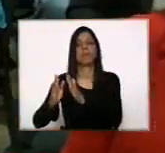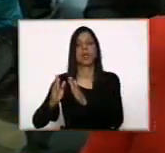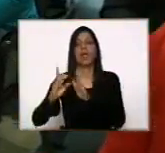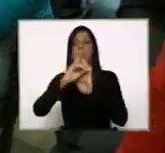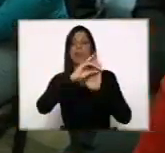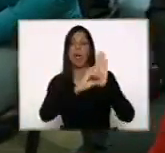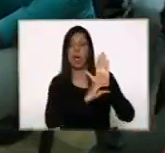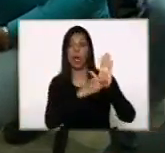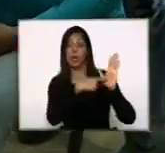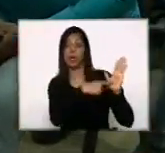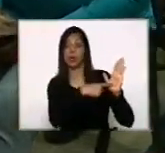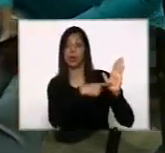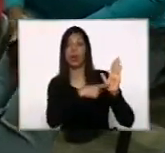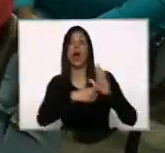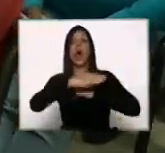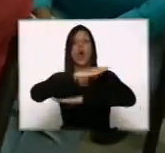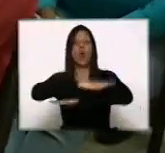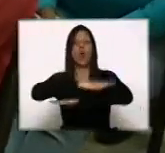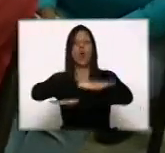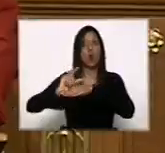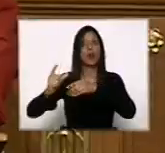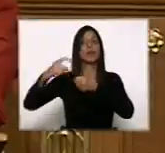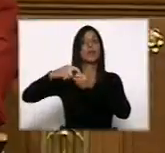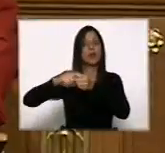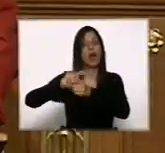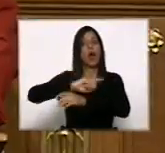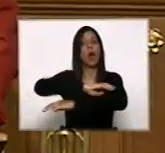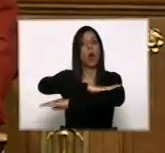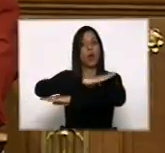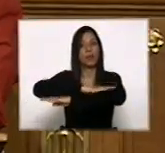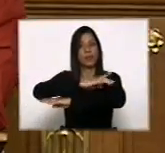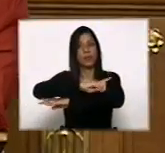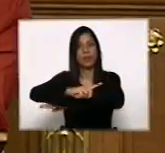decreto, valga el término, de obligación.